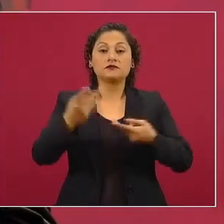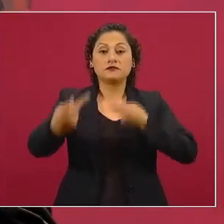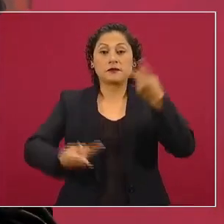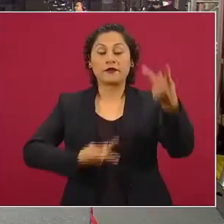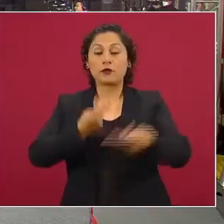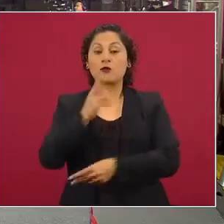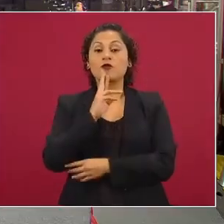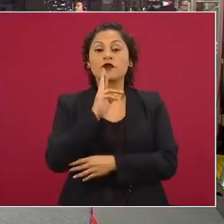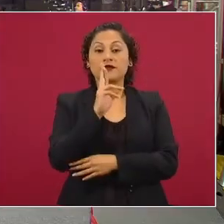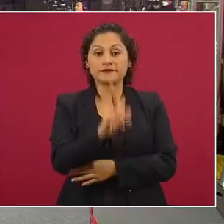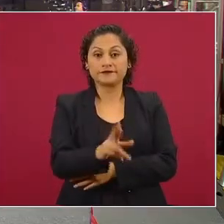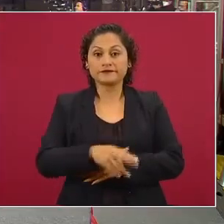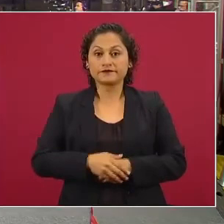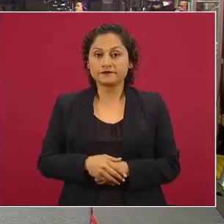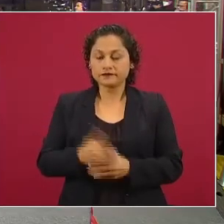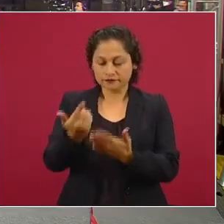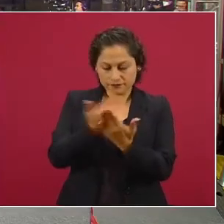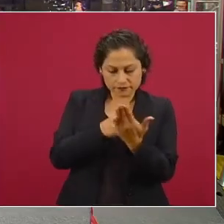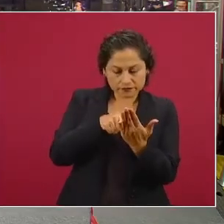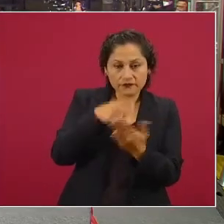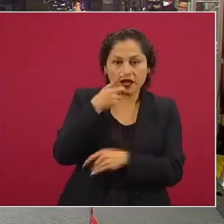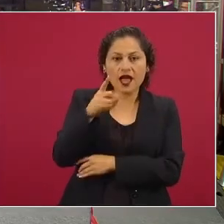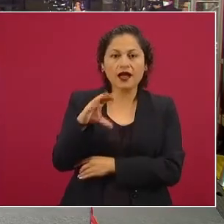respuestas. Quedó pendiente Carlos Pozos.